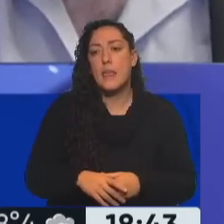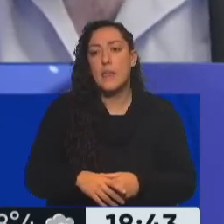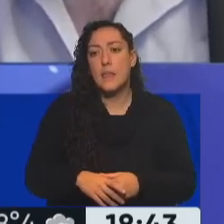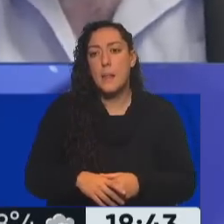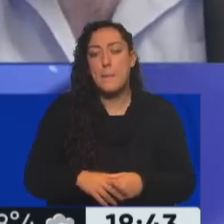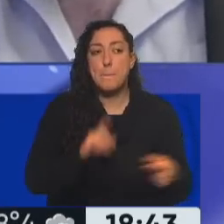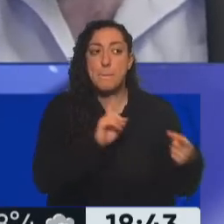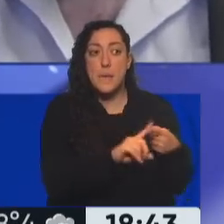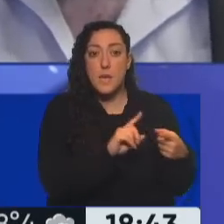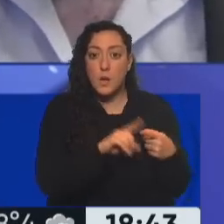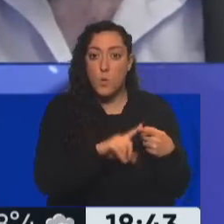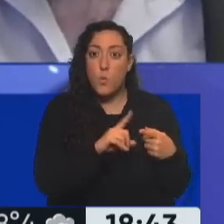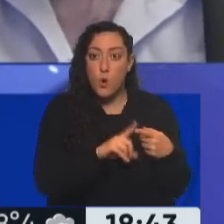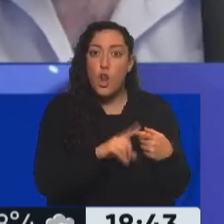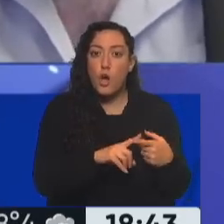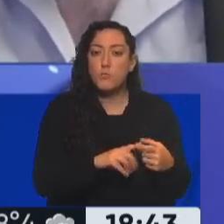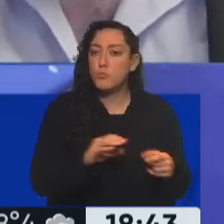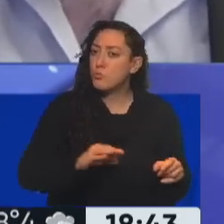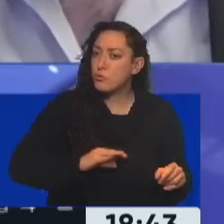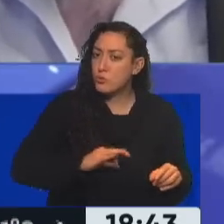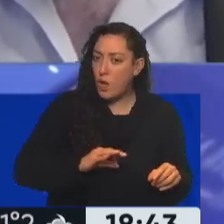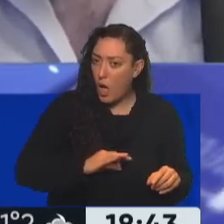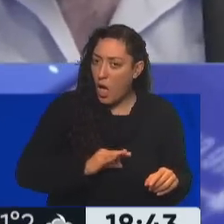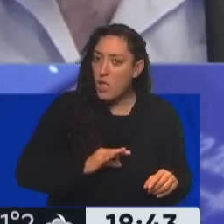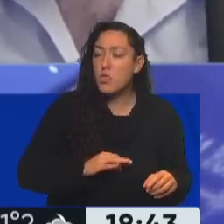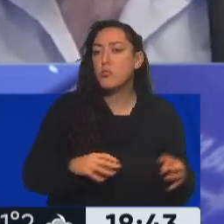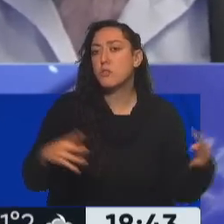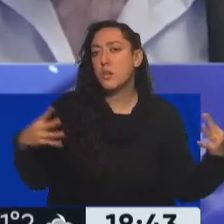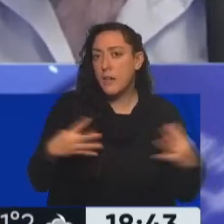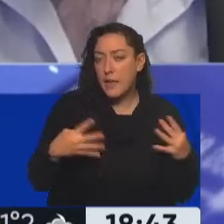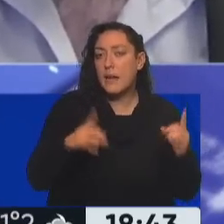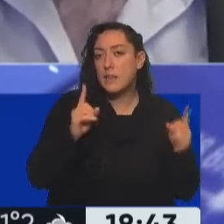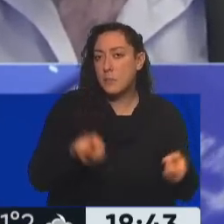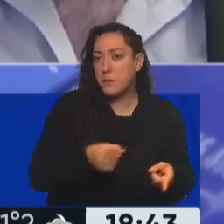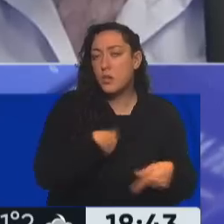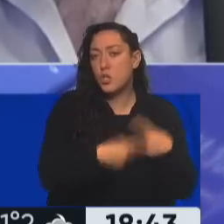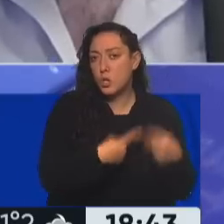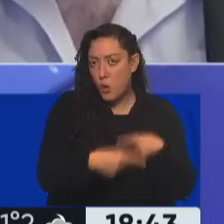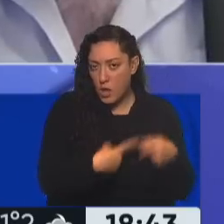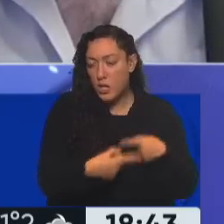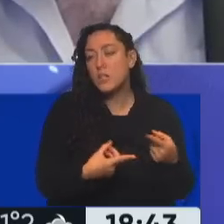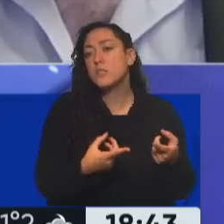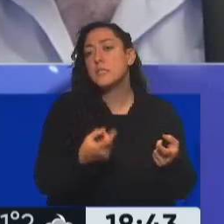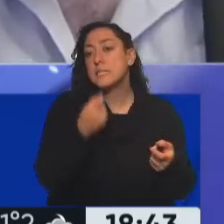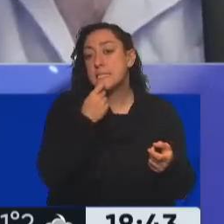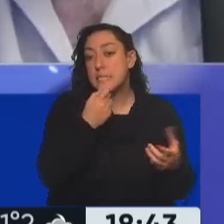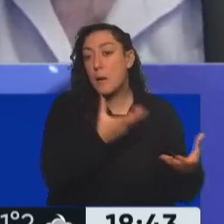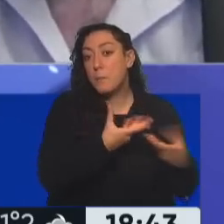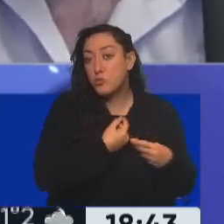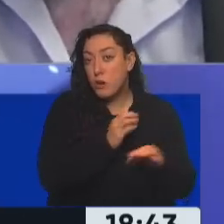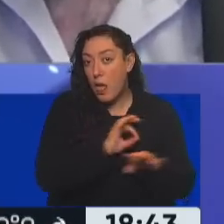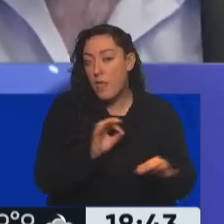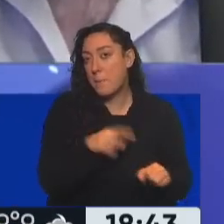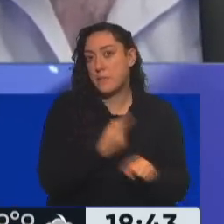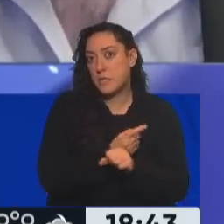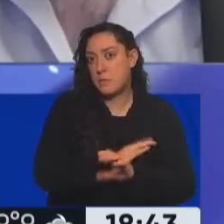este vínculo que realmente pudo sostener a Israel a lo largo de esta guerra. Habría sido imposible sin ese tipo de apoyo, y esto creo que también